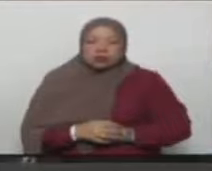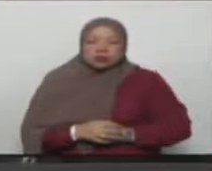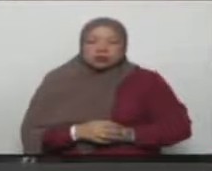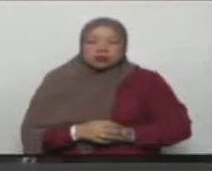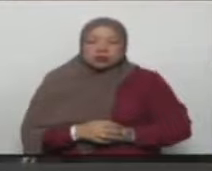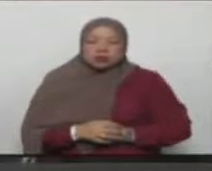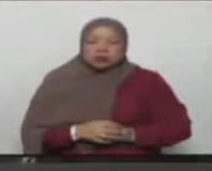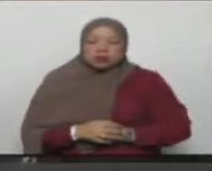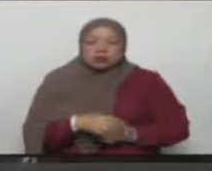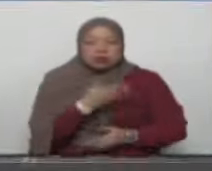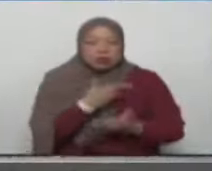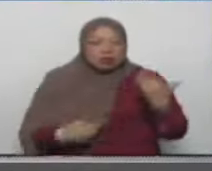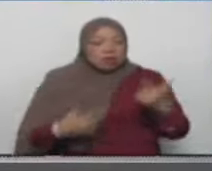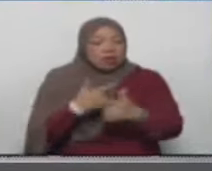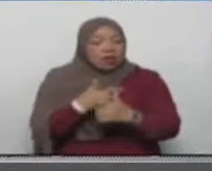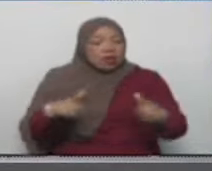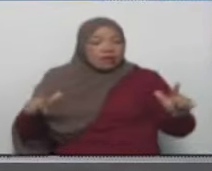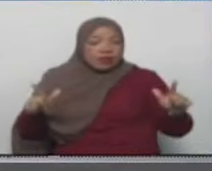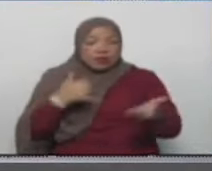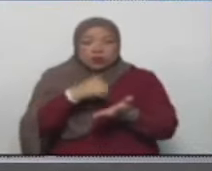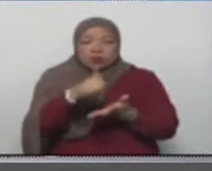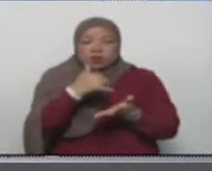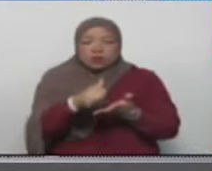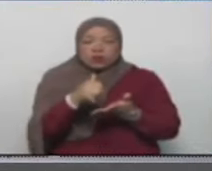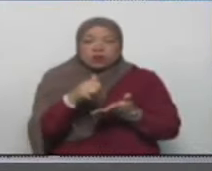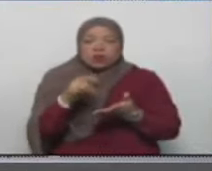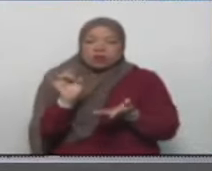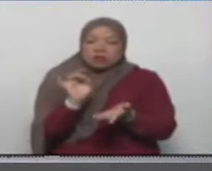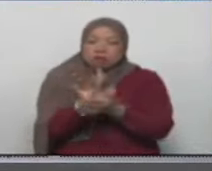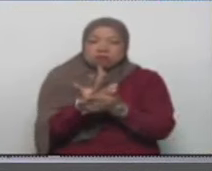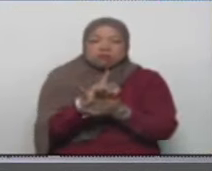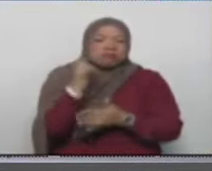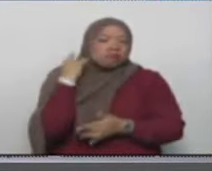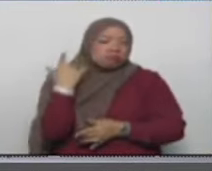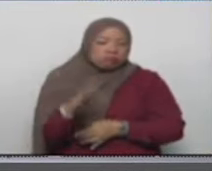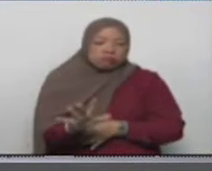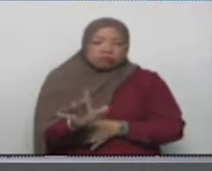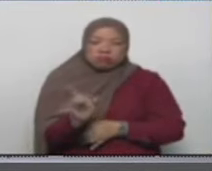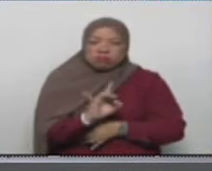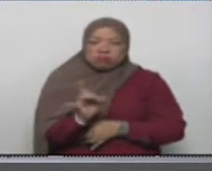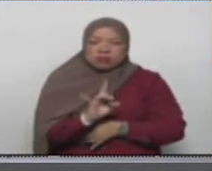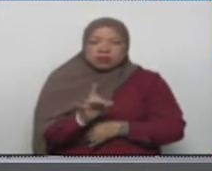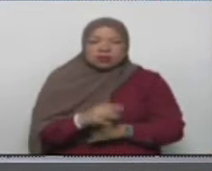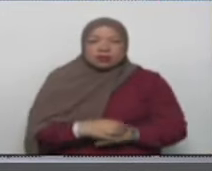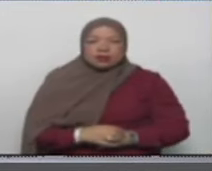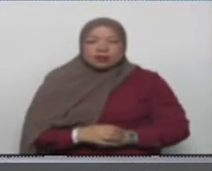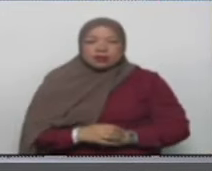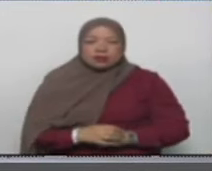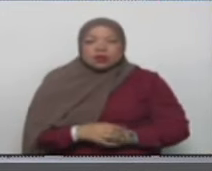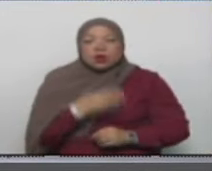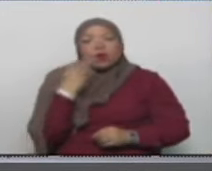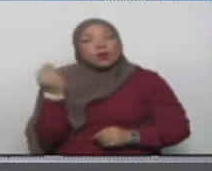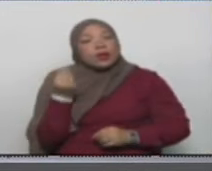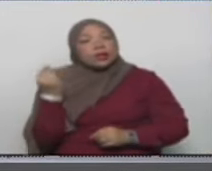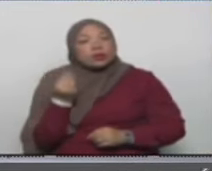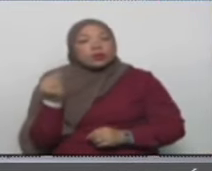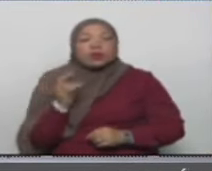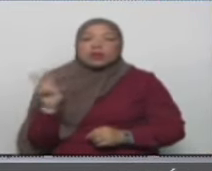Me liberé de WhatsApp. WhatsApp pa'l carajo. Familia venezolana, juventud